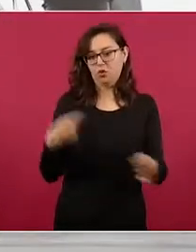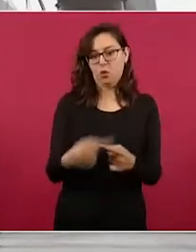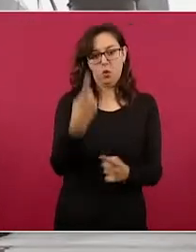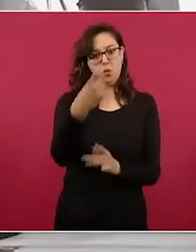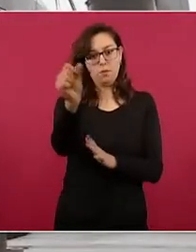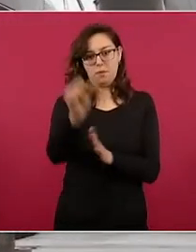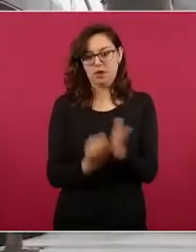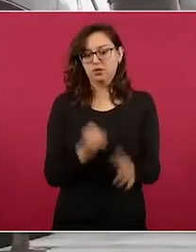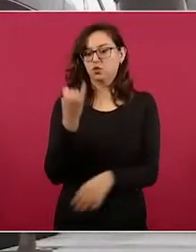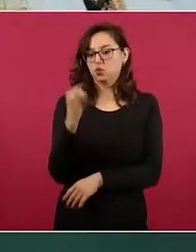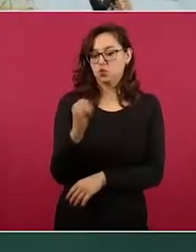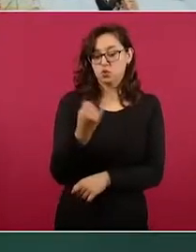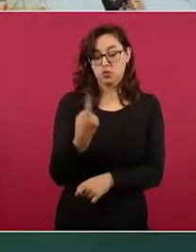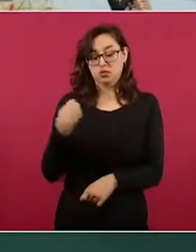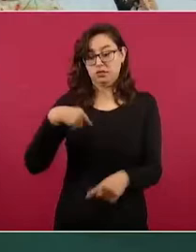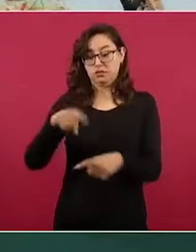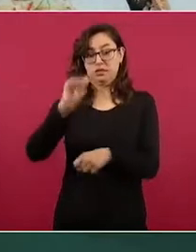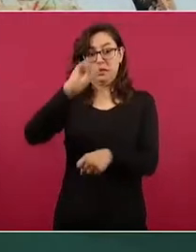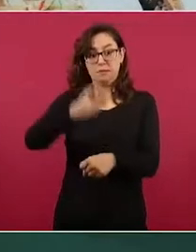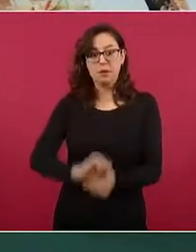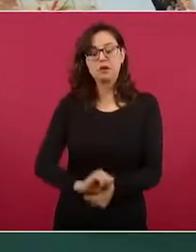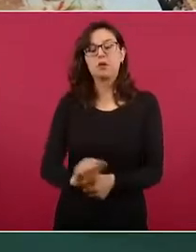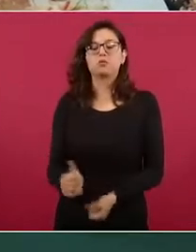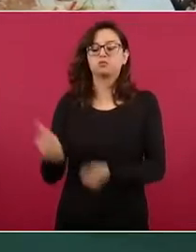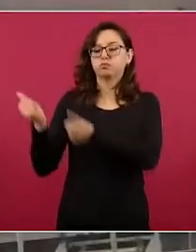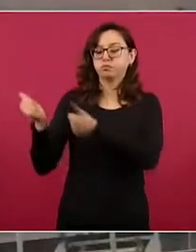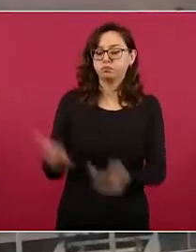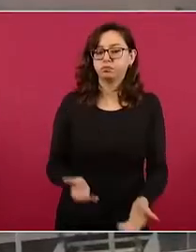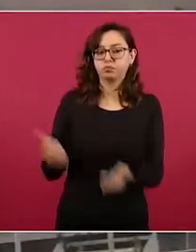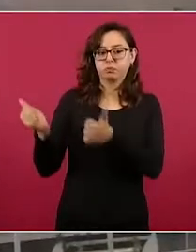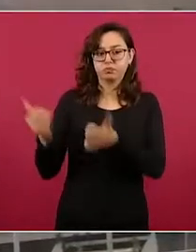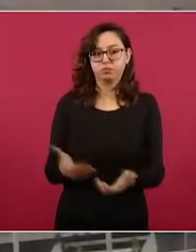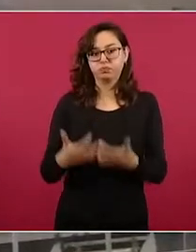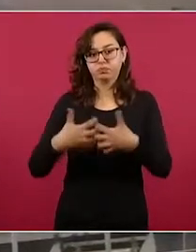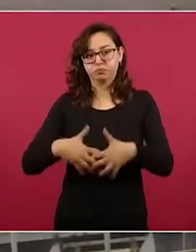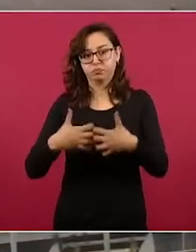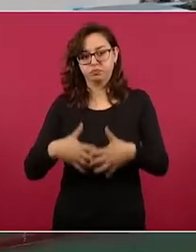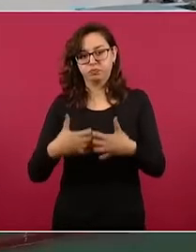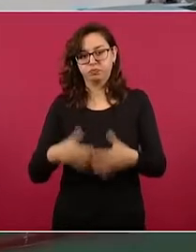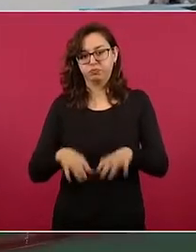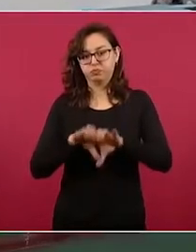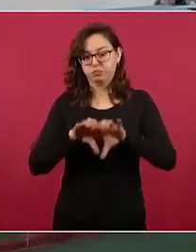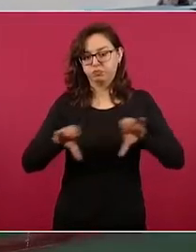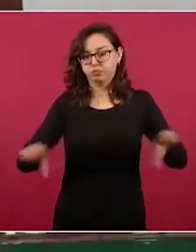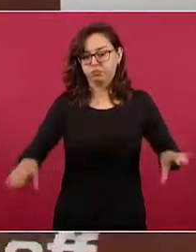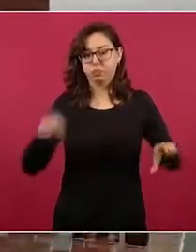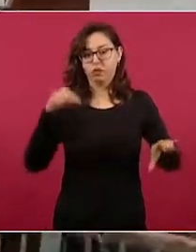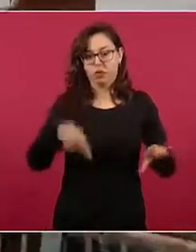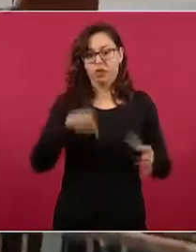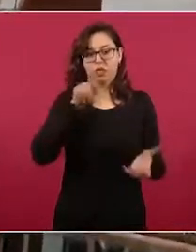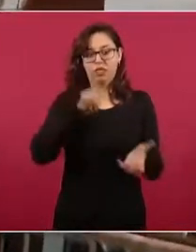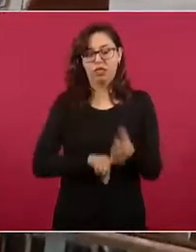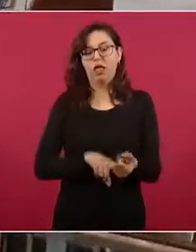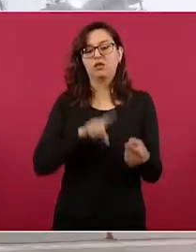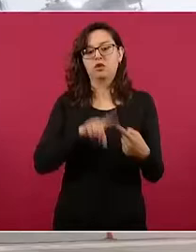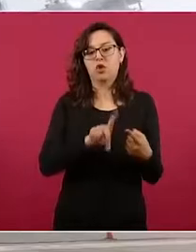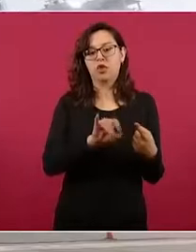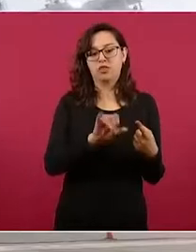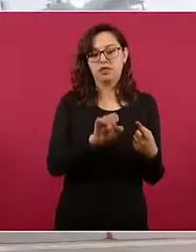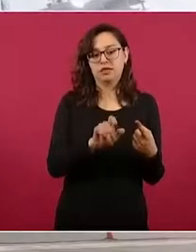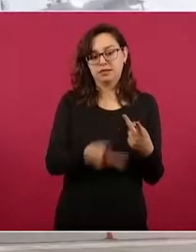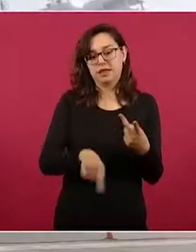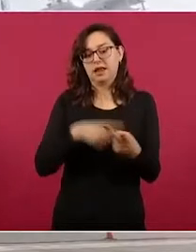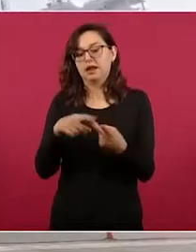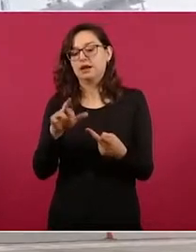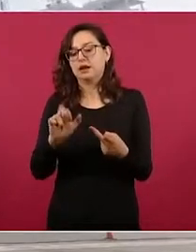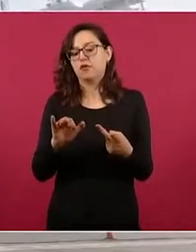eso que esta semana arribaron al puerto de Dos Bocas los reactores fabricados en Italia para las plantas hidrotratadora de diésel y reformadora, con